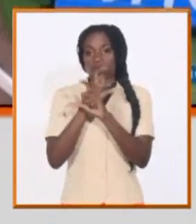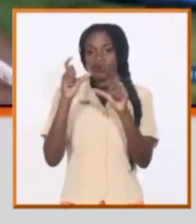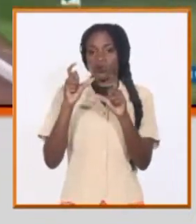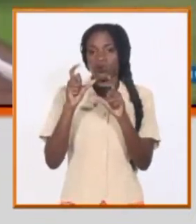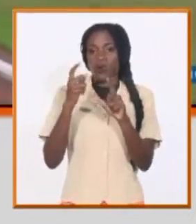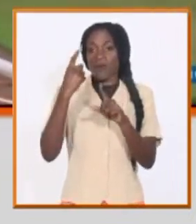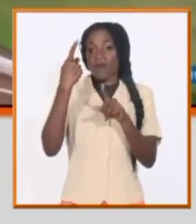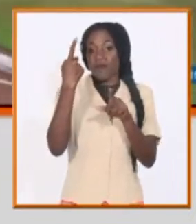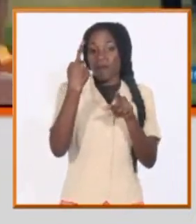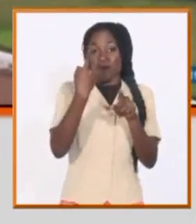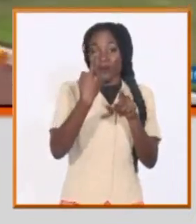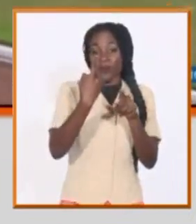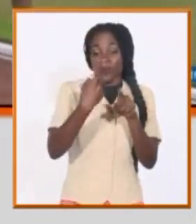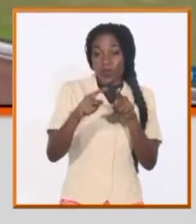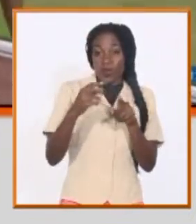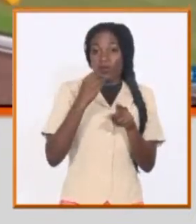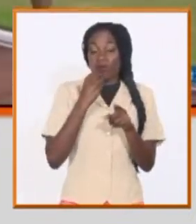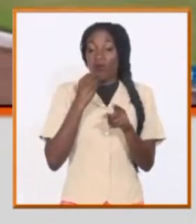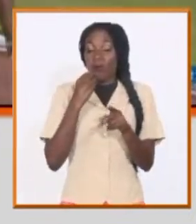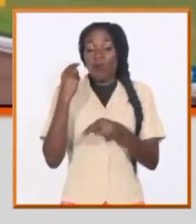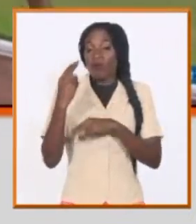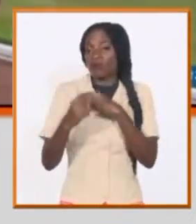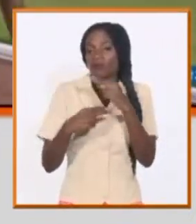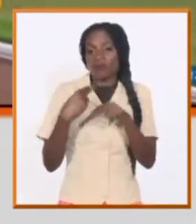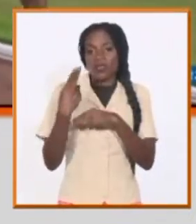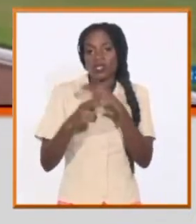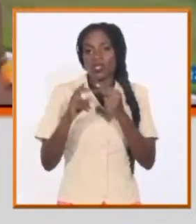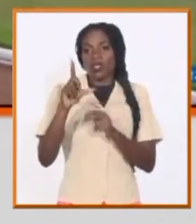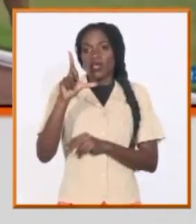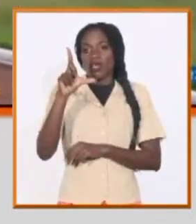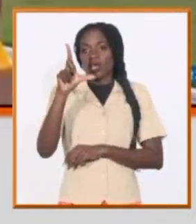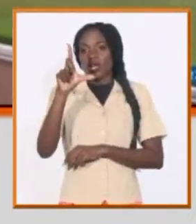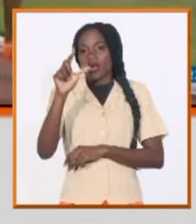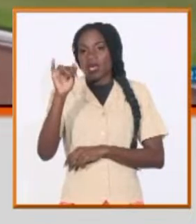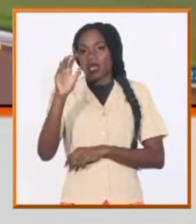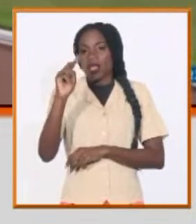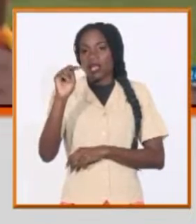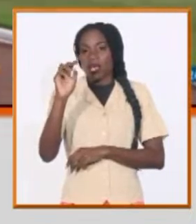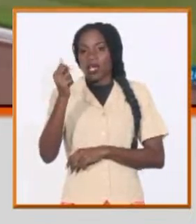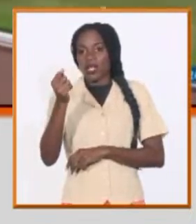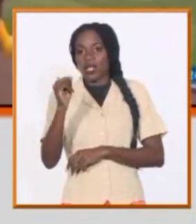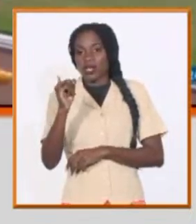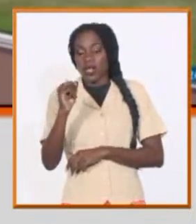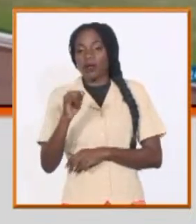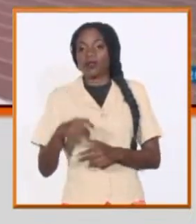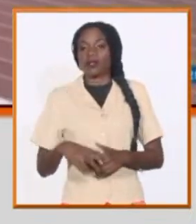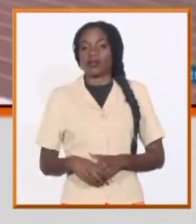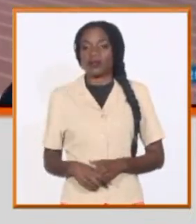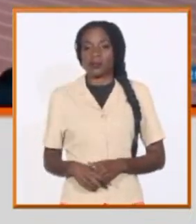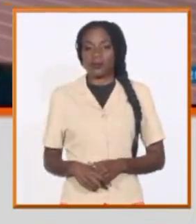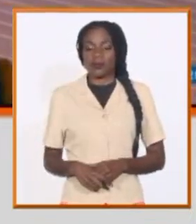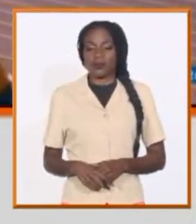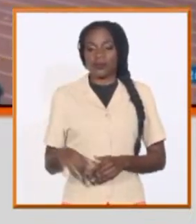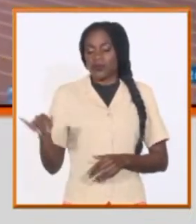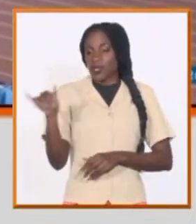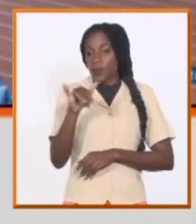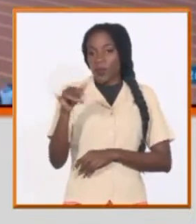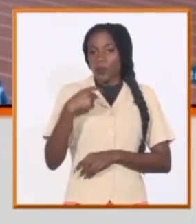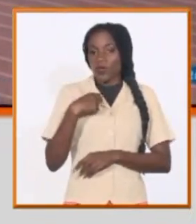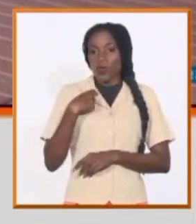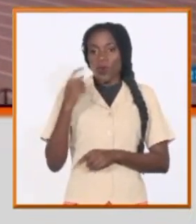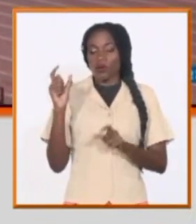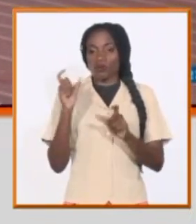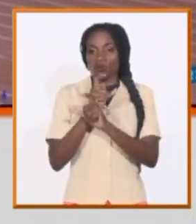vergüenza deportiva de Laina Pérez cuando no pudo reeditar esa corona de Lima 2019, por supuesto que me